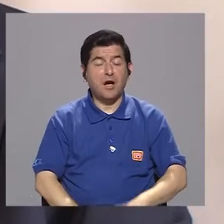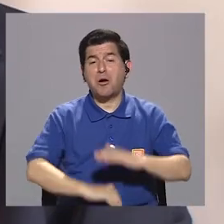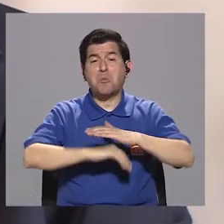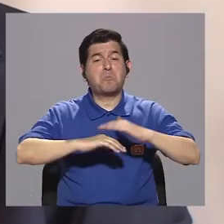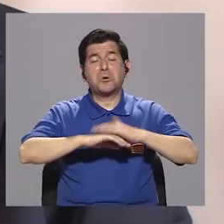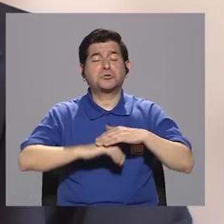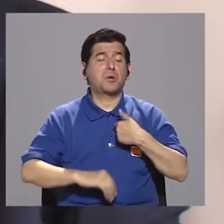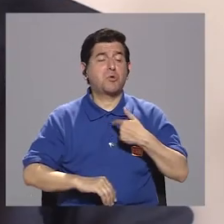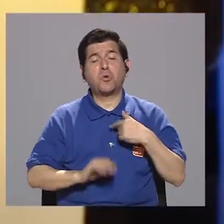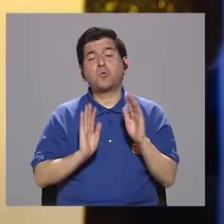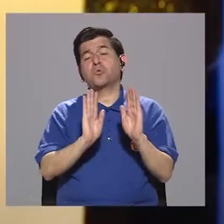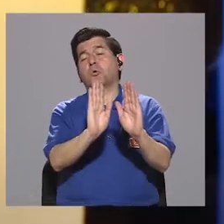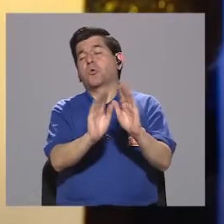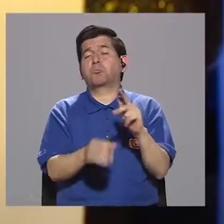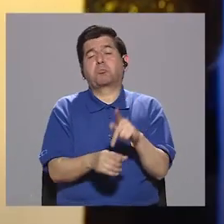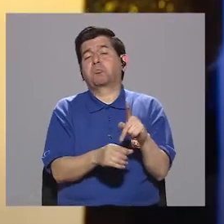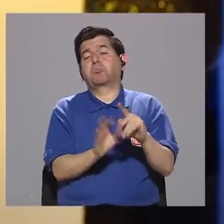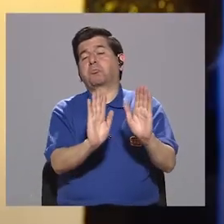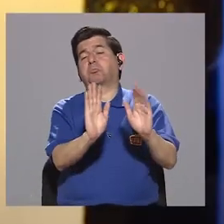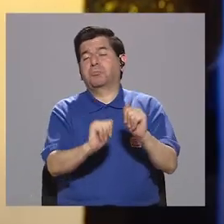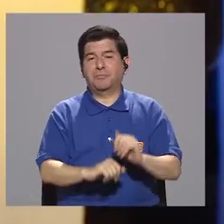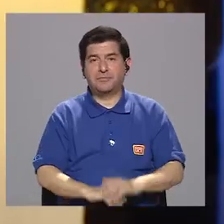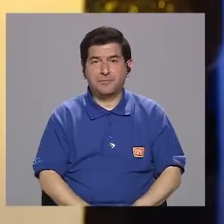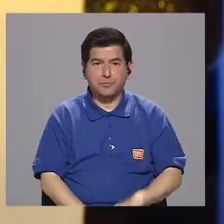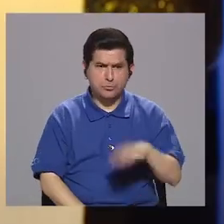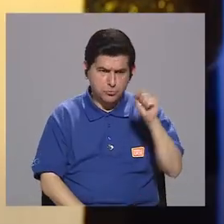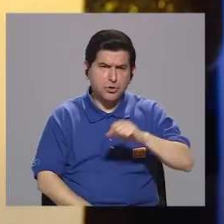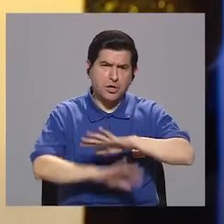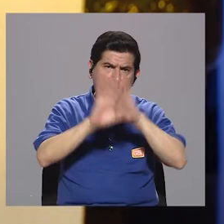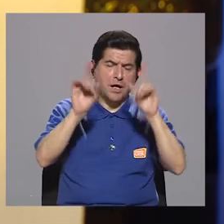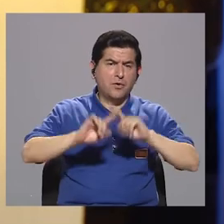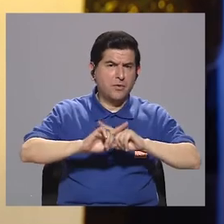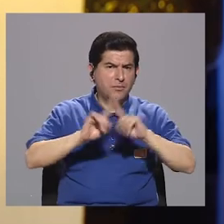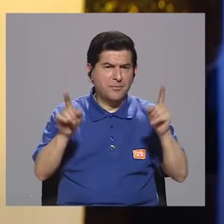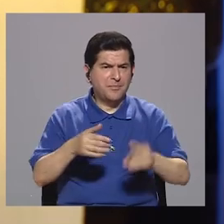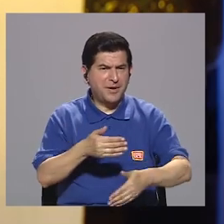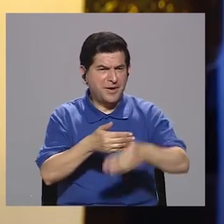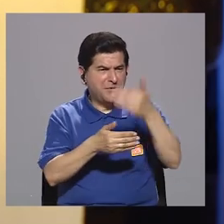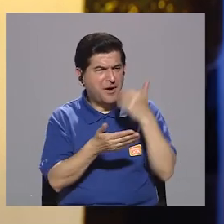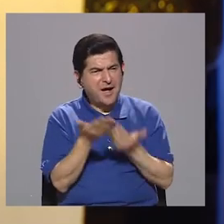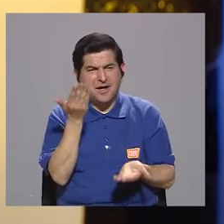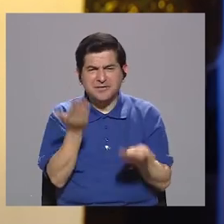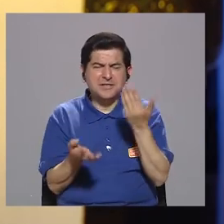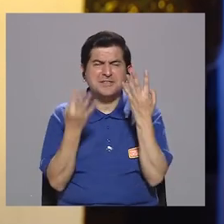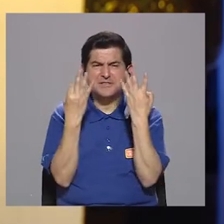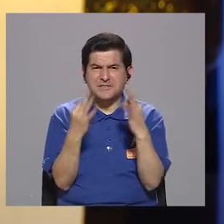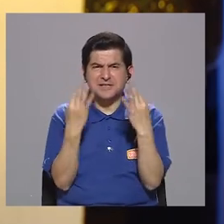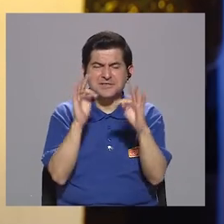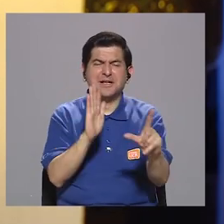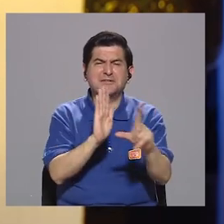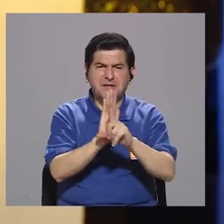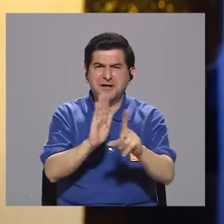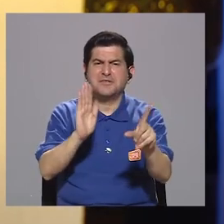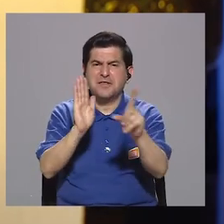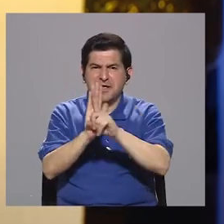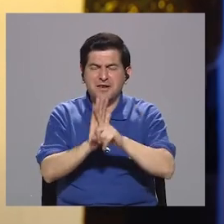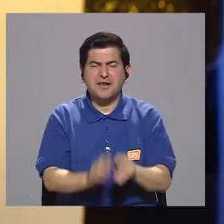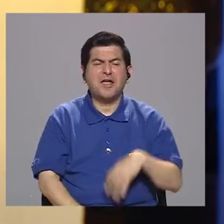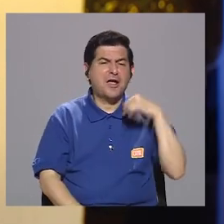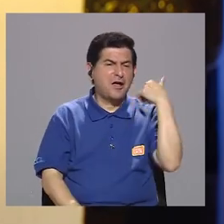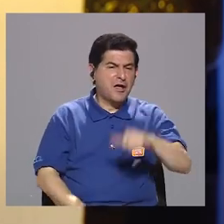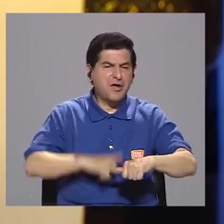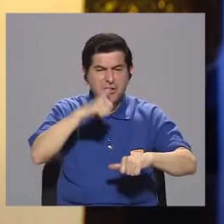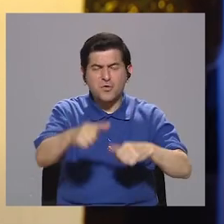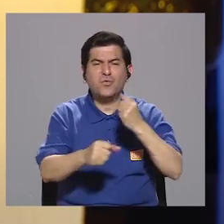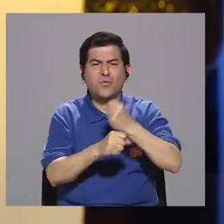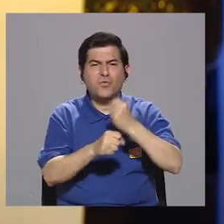cómodo no meterse en eso. Exactamente. Y claro que había habido antes algunos intentos de leyes o luchas de